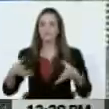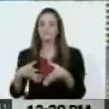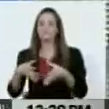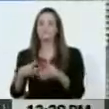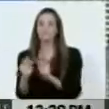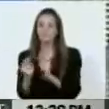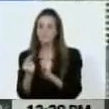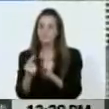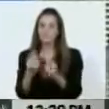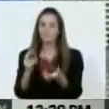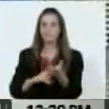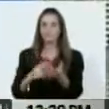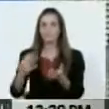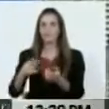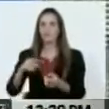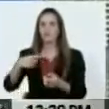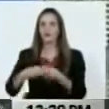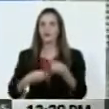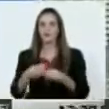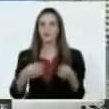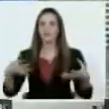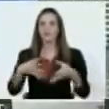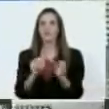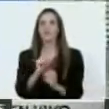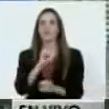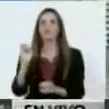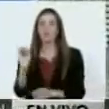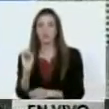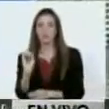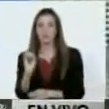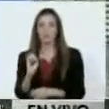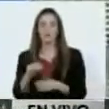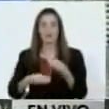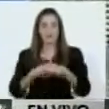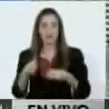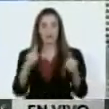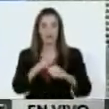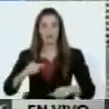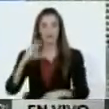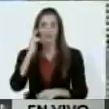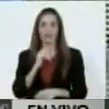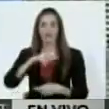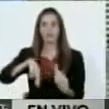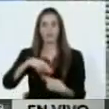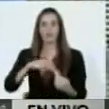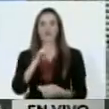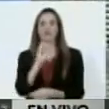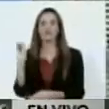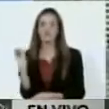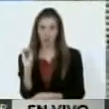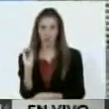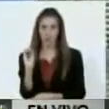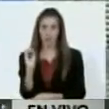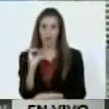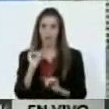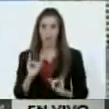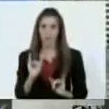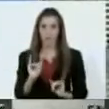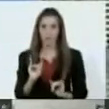de verdad, de lo que después sería el MBR 200, que llegó a ser el Ejército Bolivariano Revolucionario 200 como